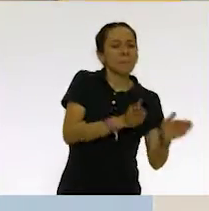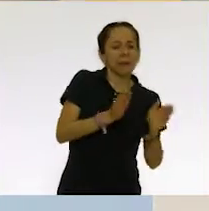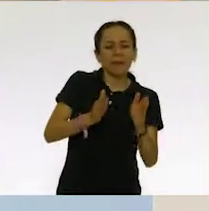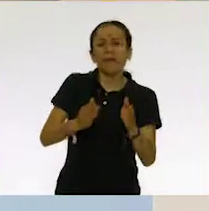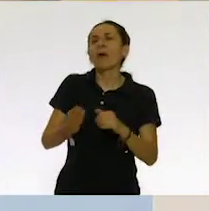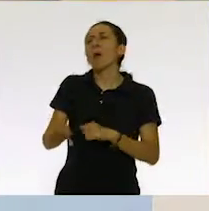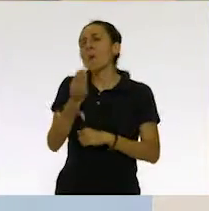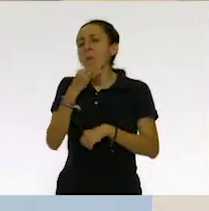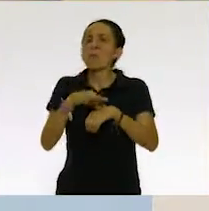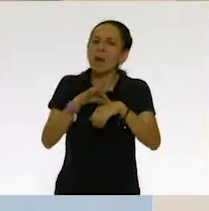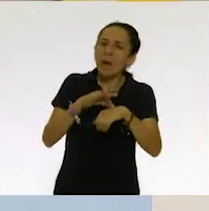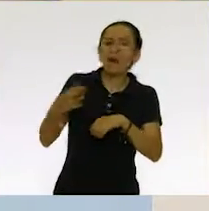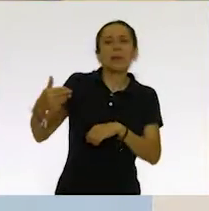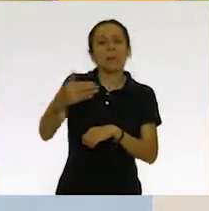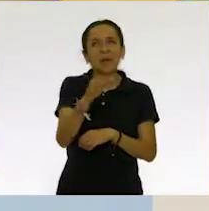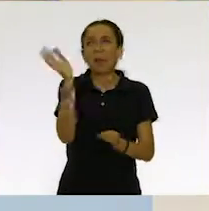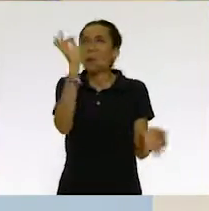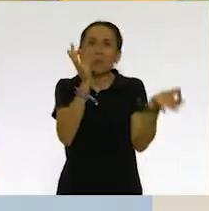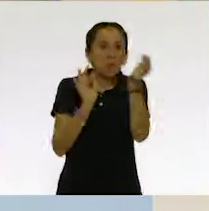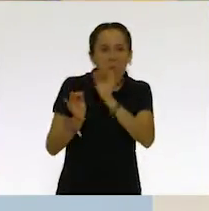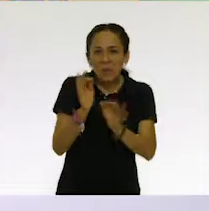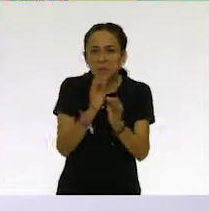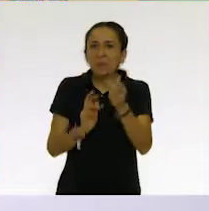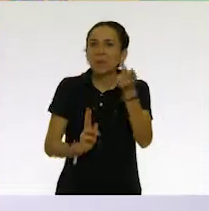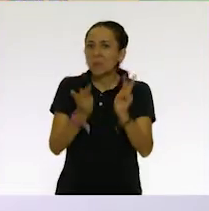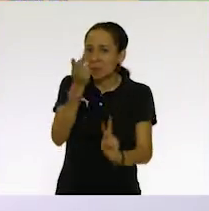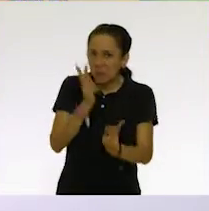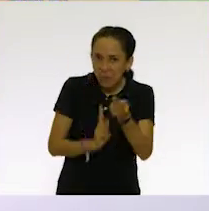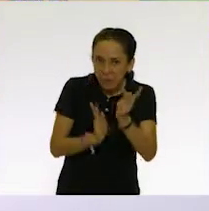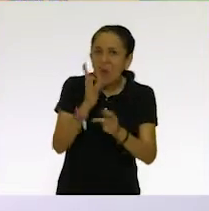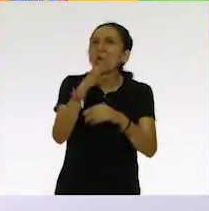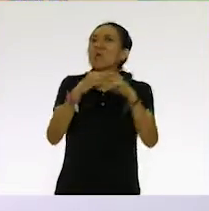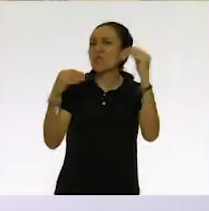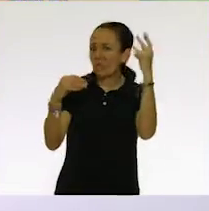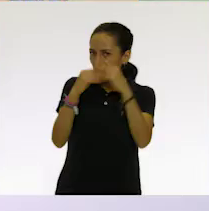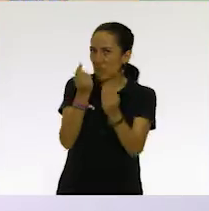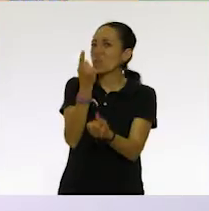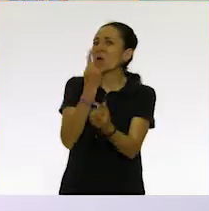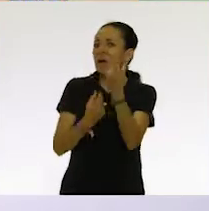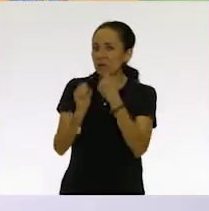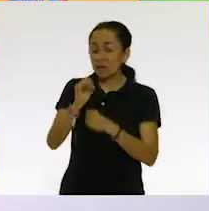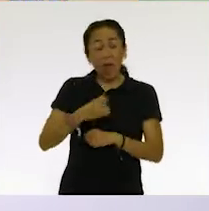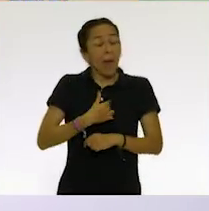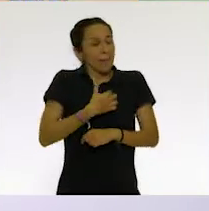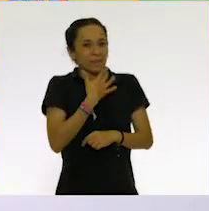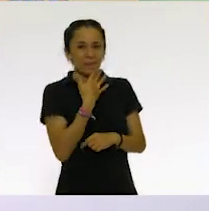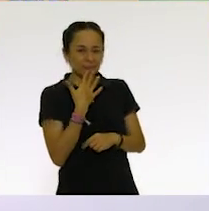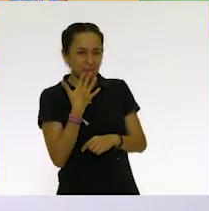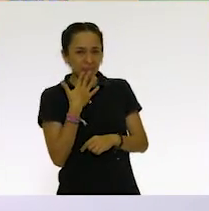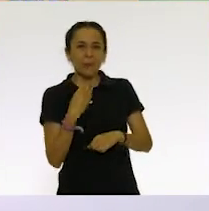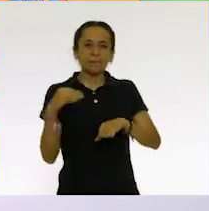pescado, insectos, vegetales y algunos frutos. ¡Mmm, qué rico! Ponemos entonces carne...